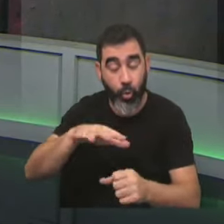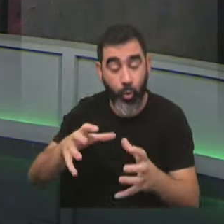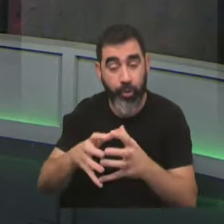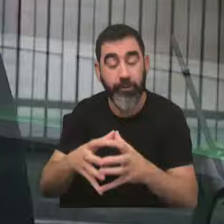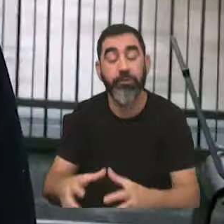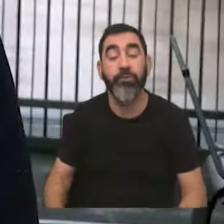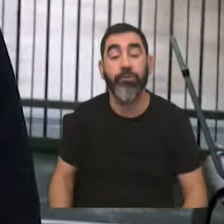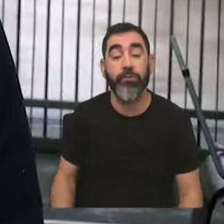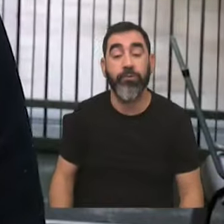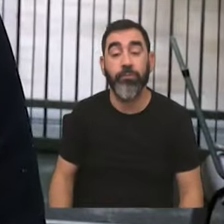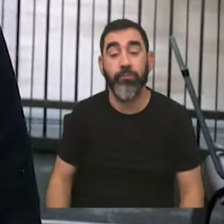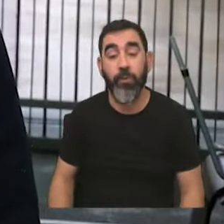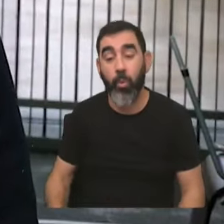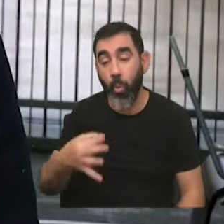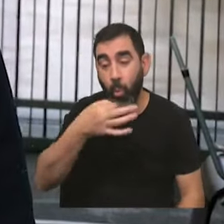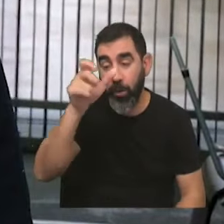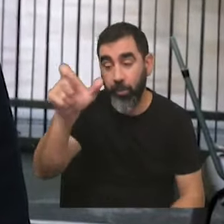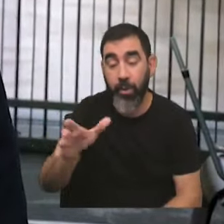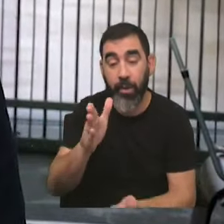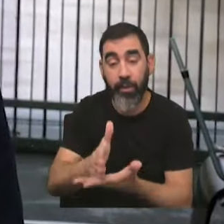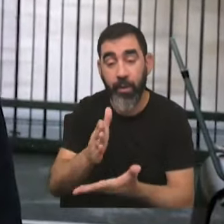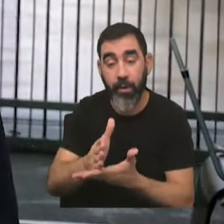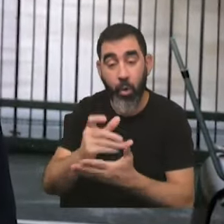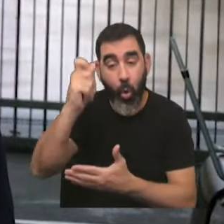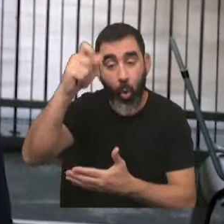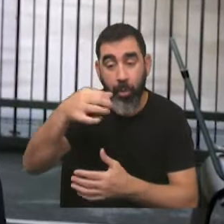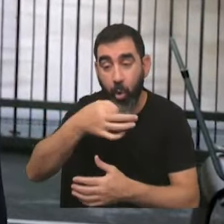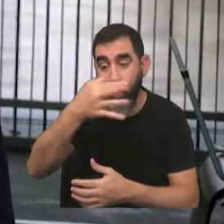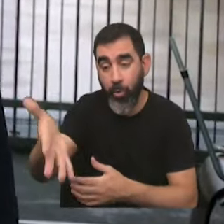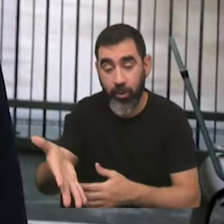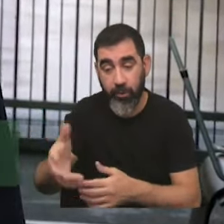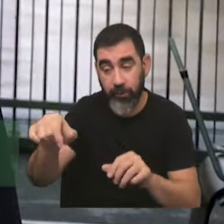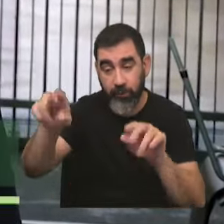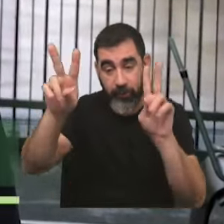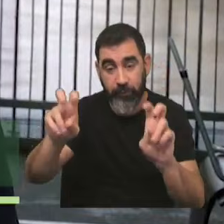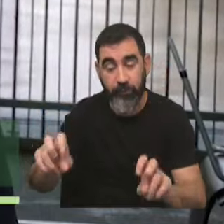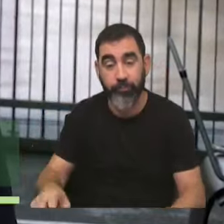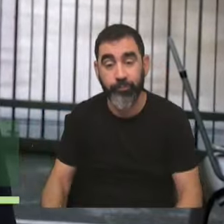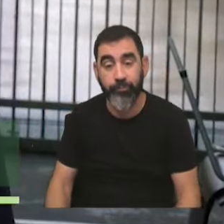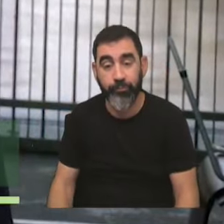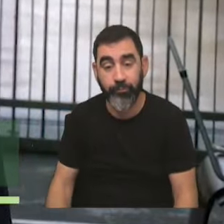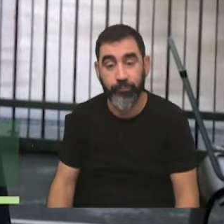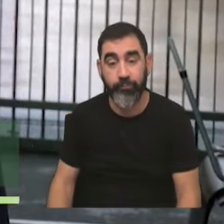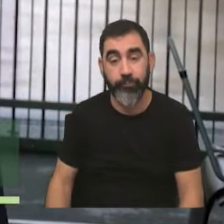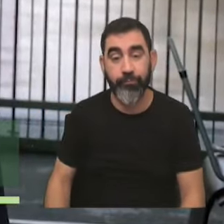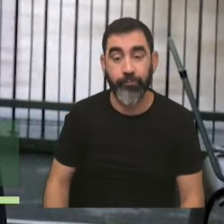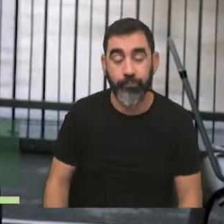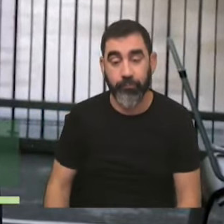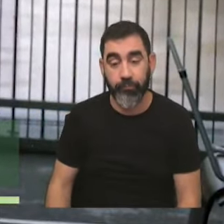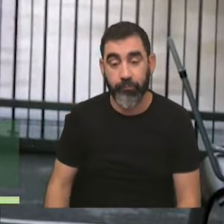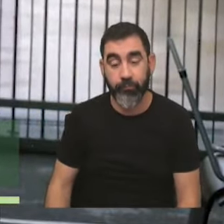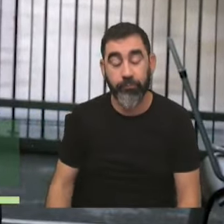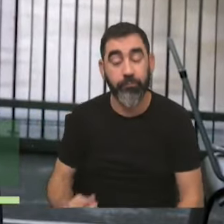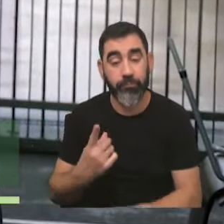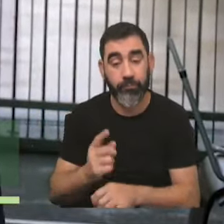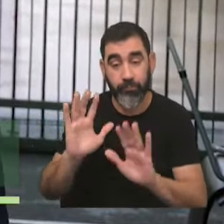uruguayo cualquier persona tiene derecho a expresar lo que piensa sobre este tema o sobre el que sea no Entonces lo primero